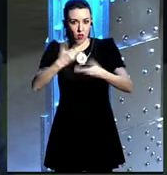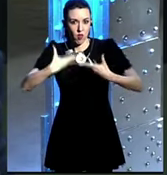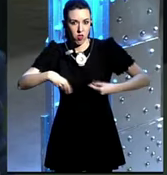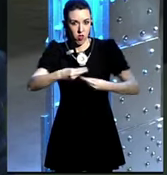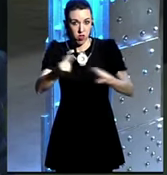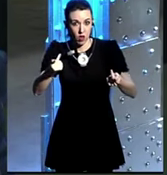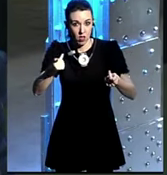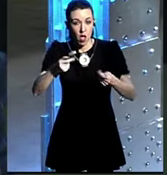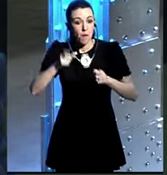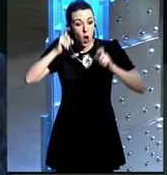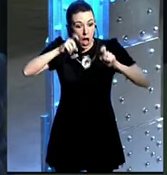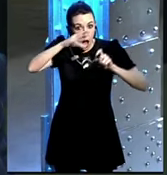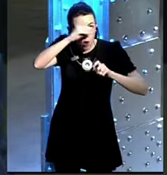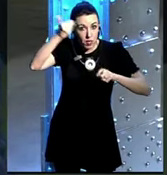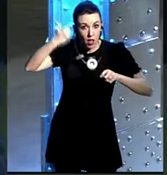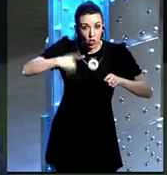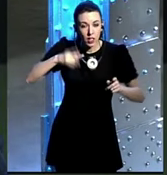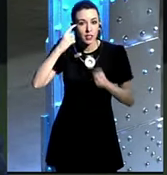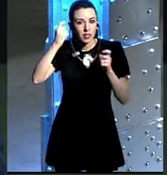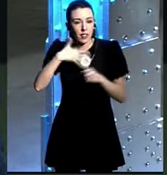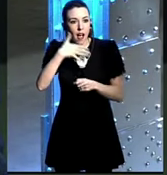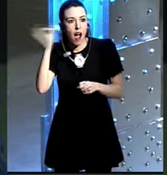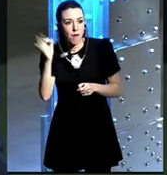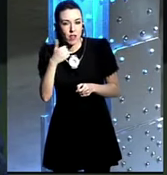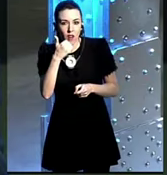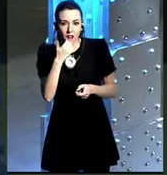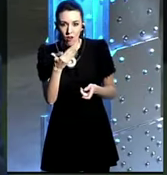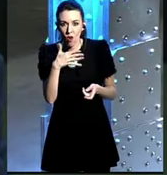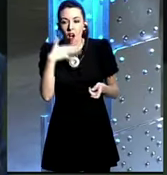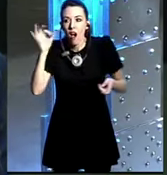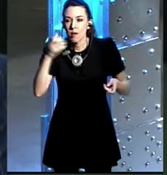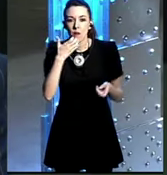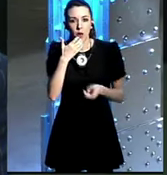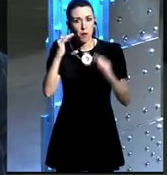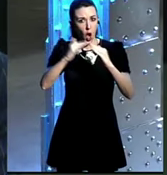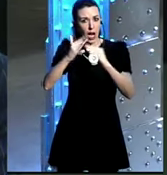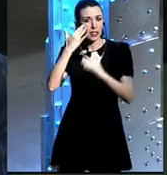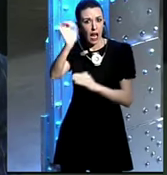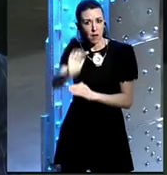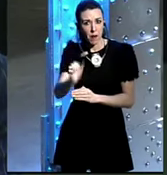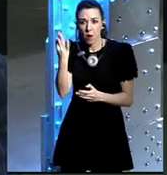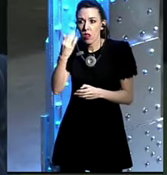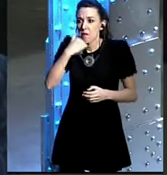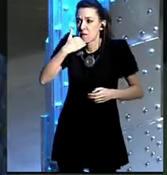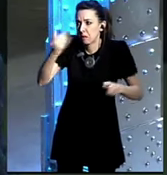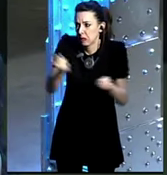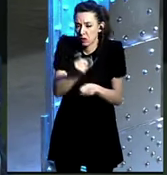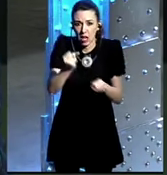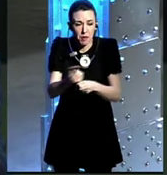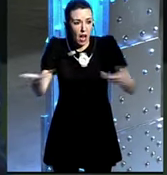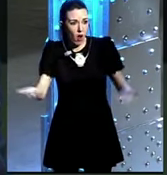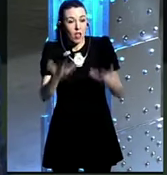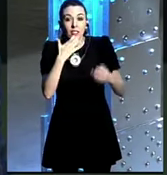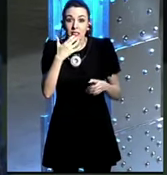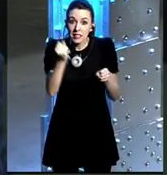cuando les enseñé a olvidar, intenté darles alguna habilidad, incluso si esa habilidad era solo limpiar una casa, porque tenían que realizar algún tipo de trabajo, porque si